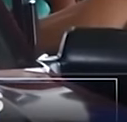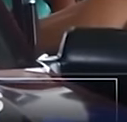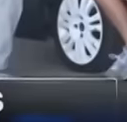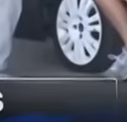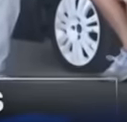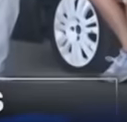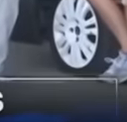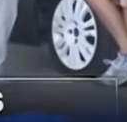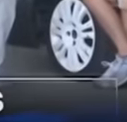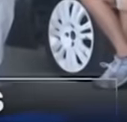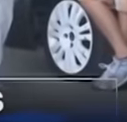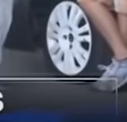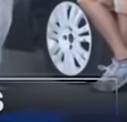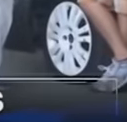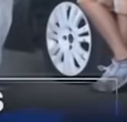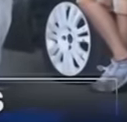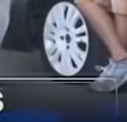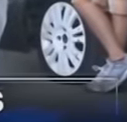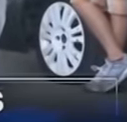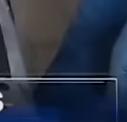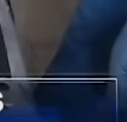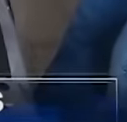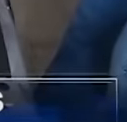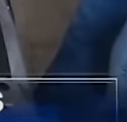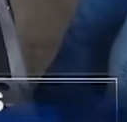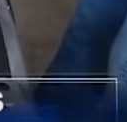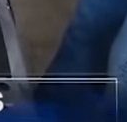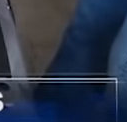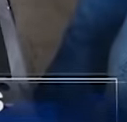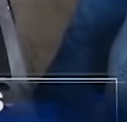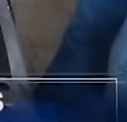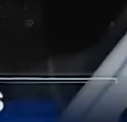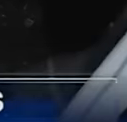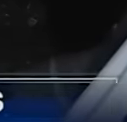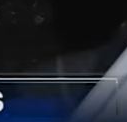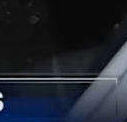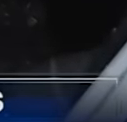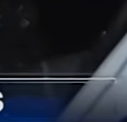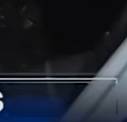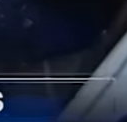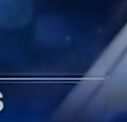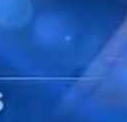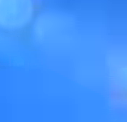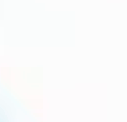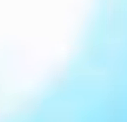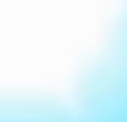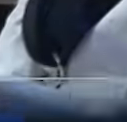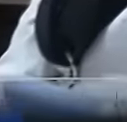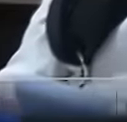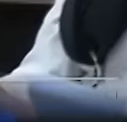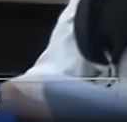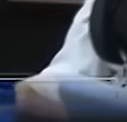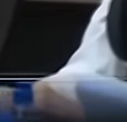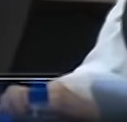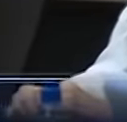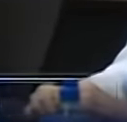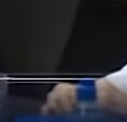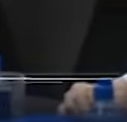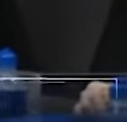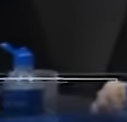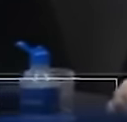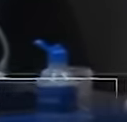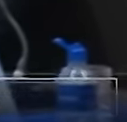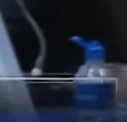Ciudadanos ahora pueden verificar si un vehículo es robado antes de adquirirlo. Le contaremos cómo. Fiscales y